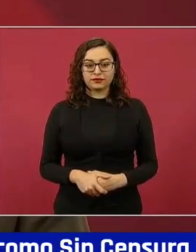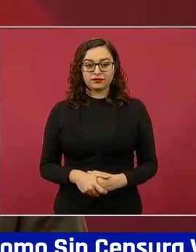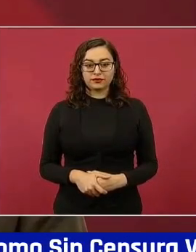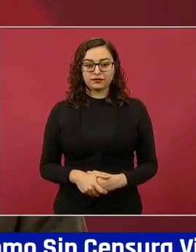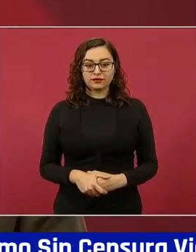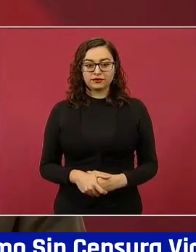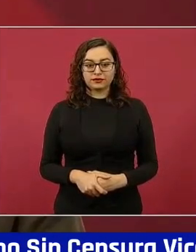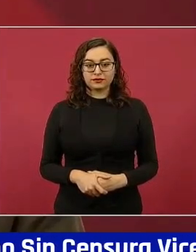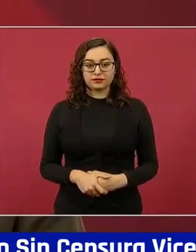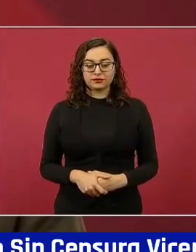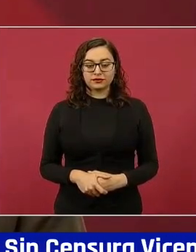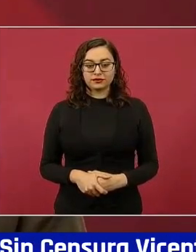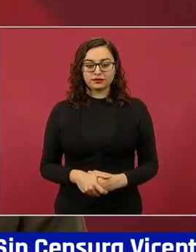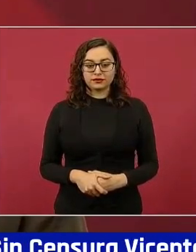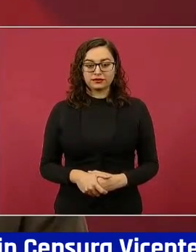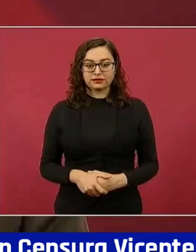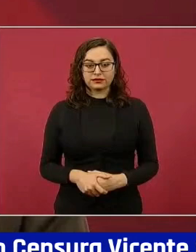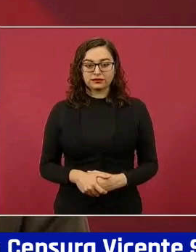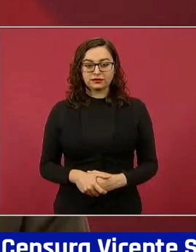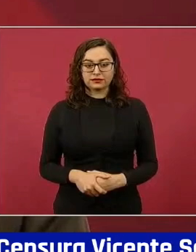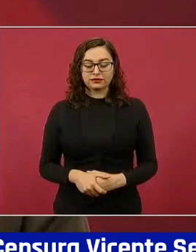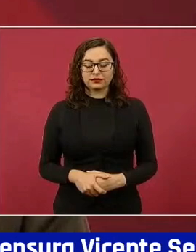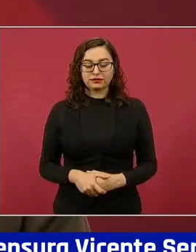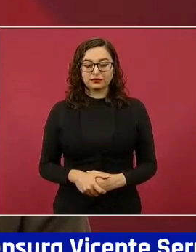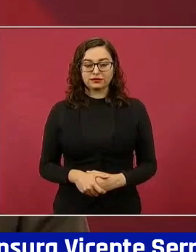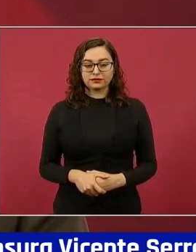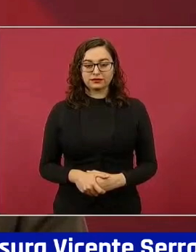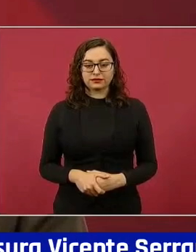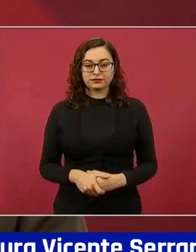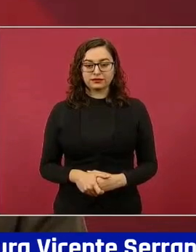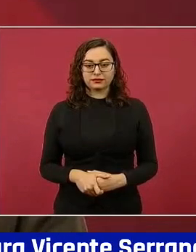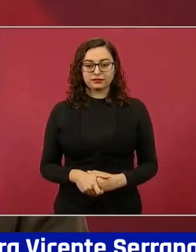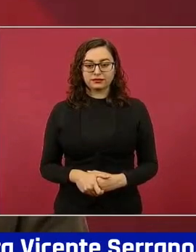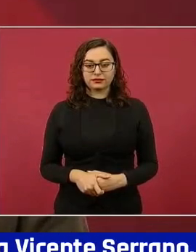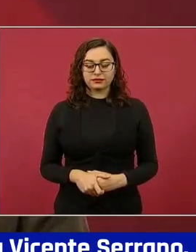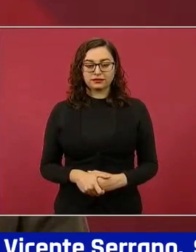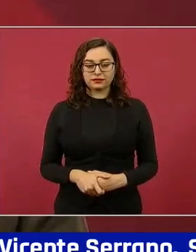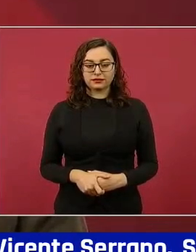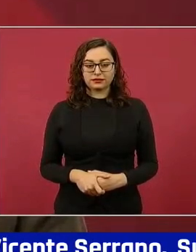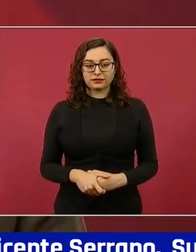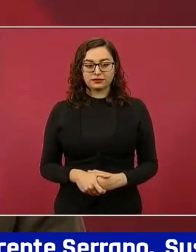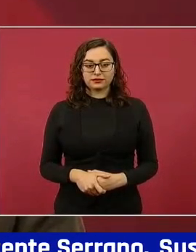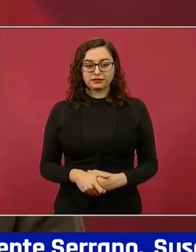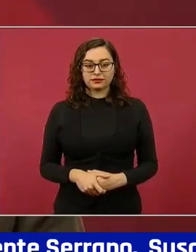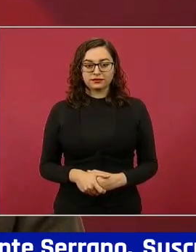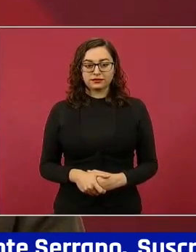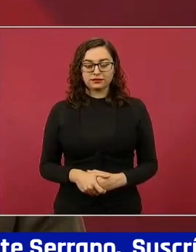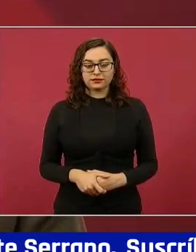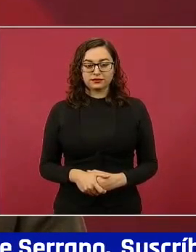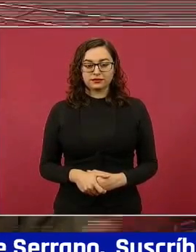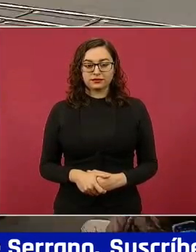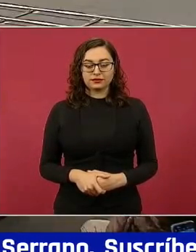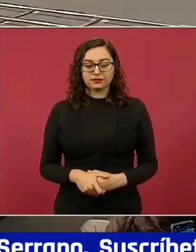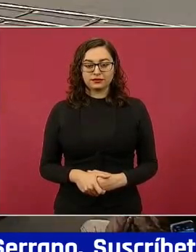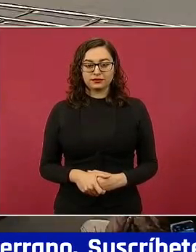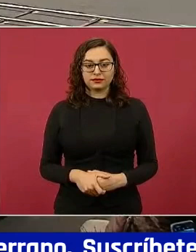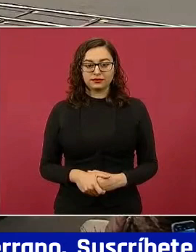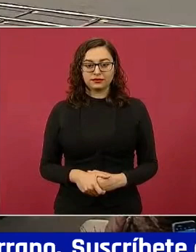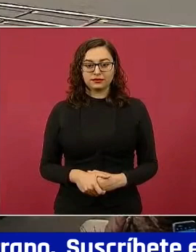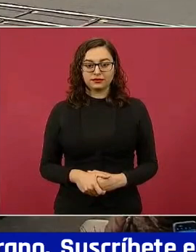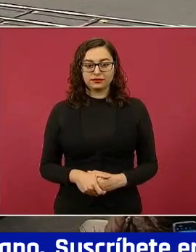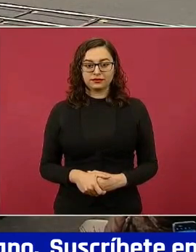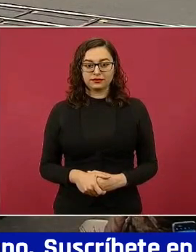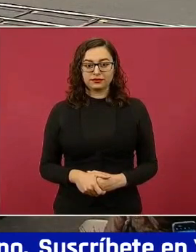is not found in many countries, indeed anywhere at all in the world. And I think we should